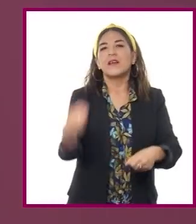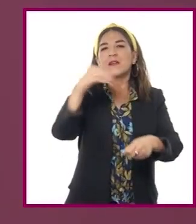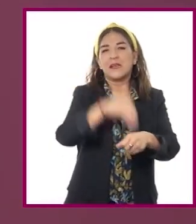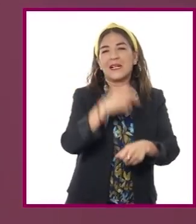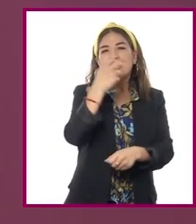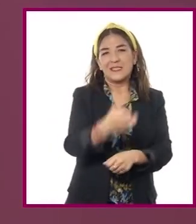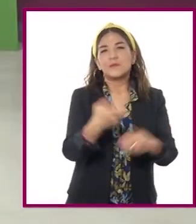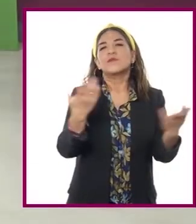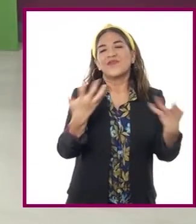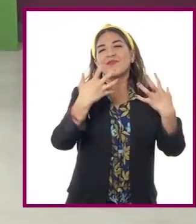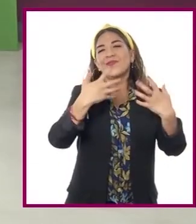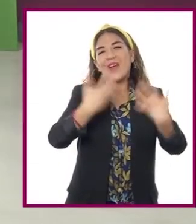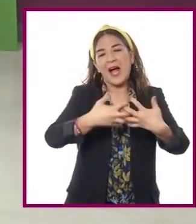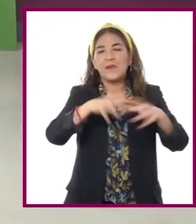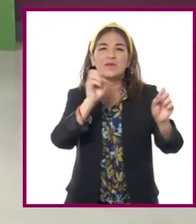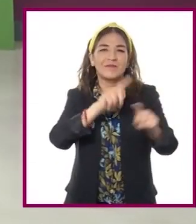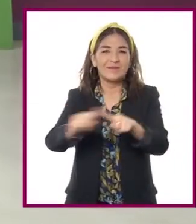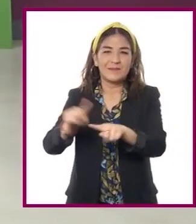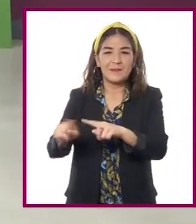a particulares.